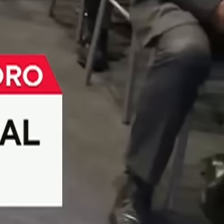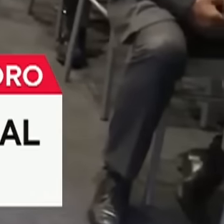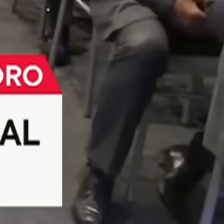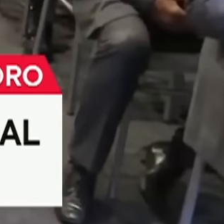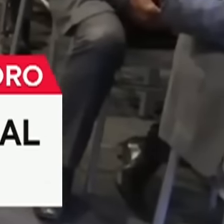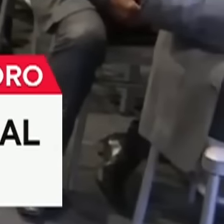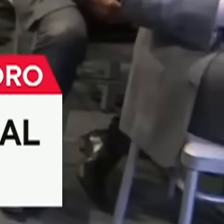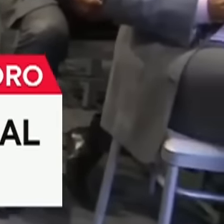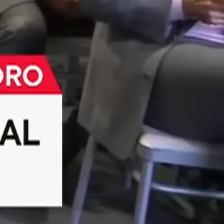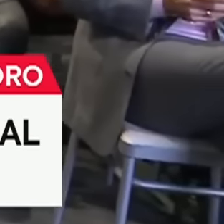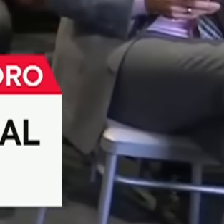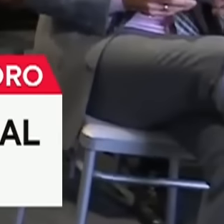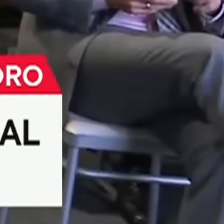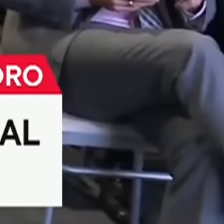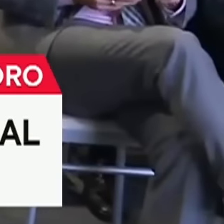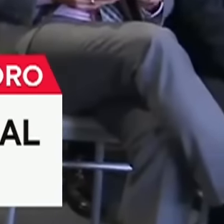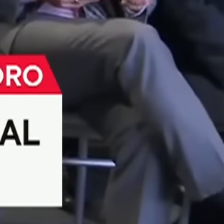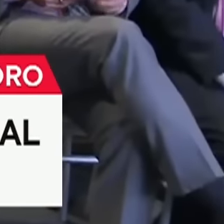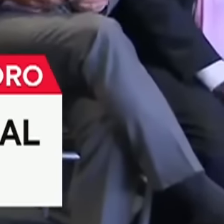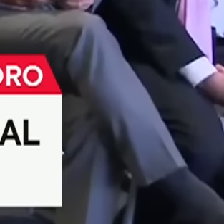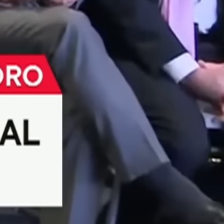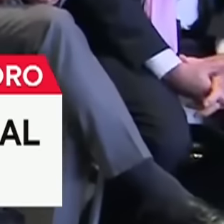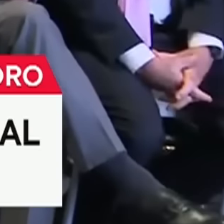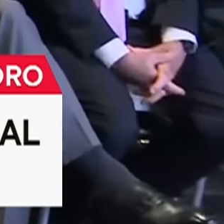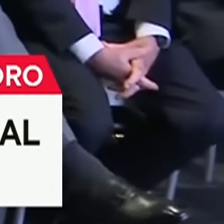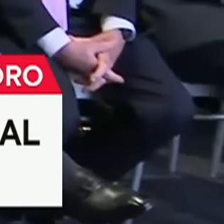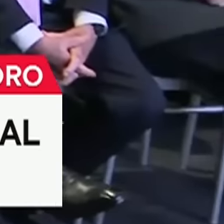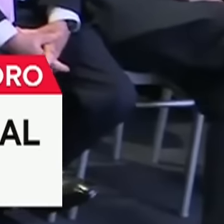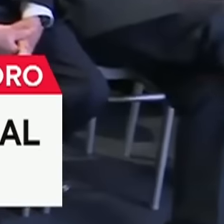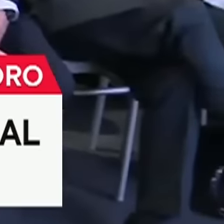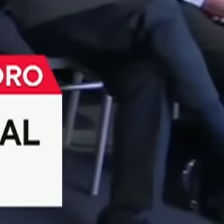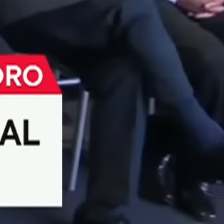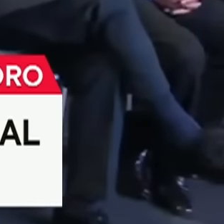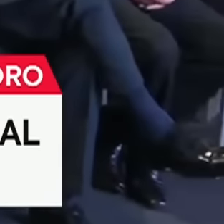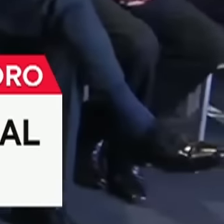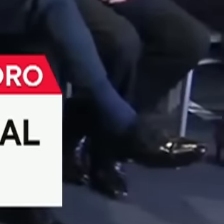Me encantó la invitación. 20 minutos.